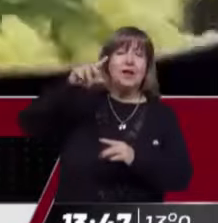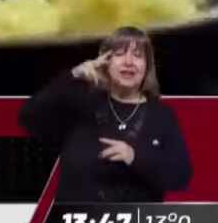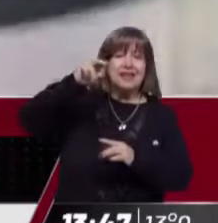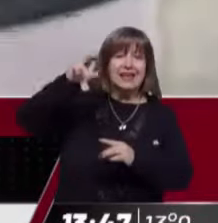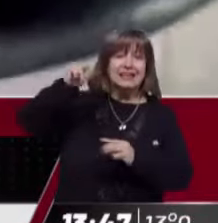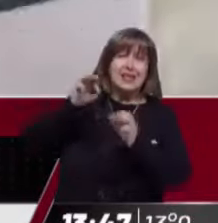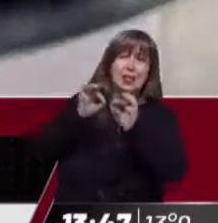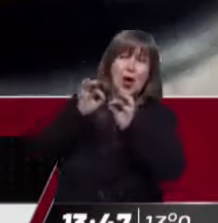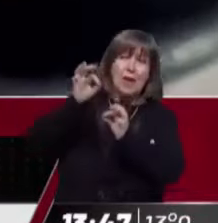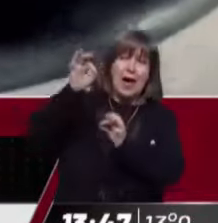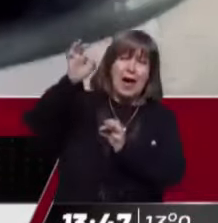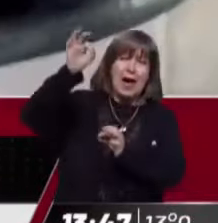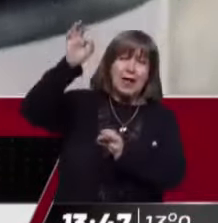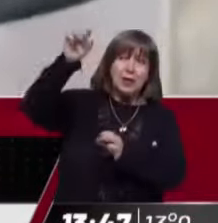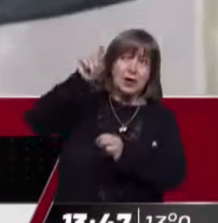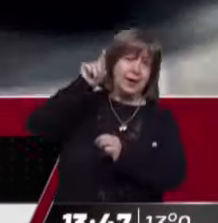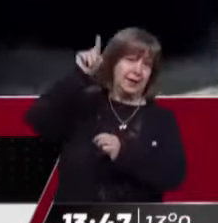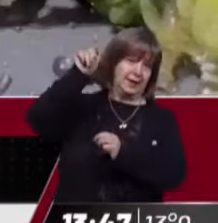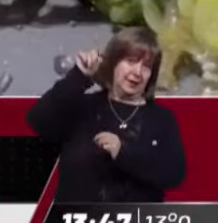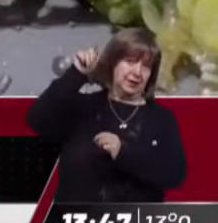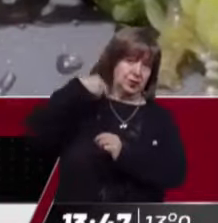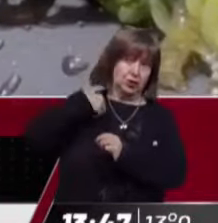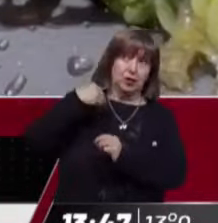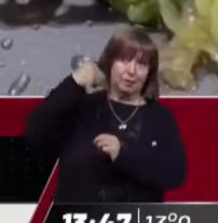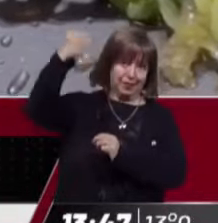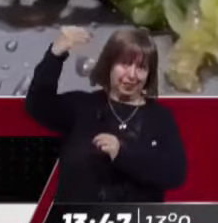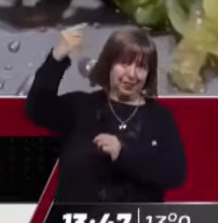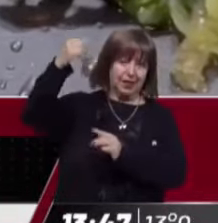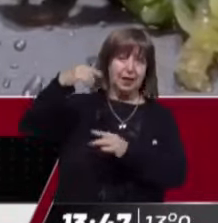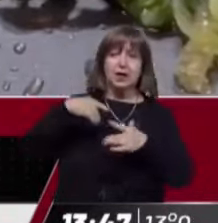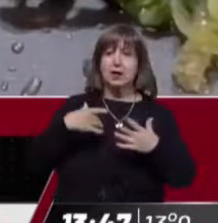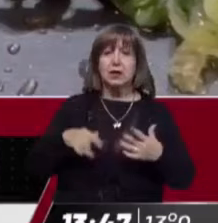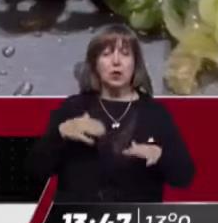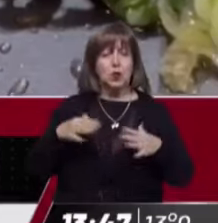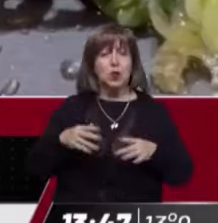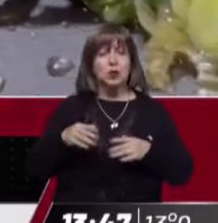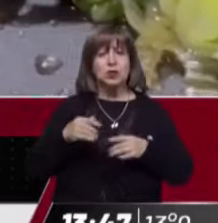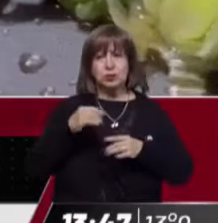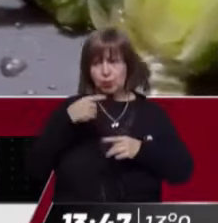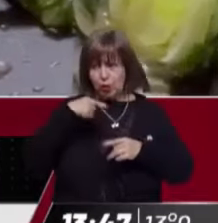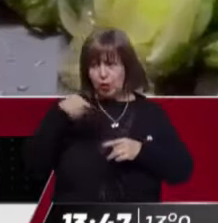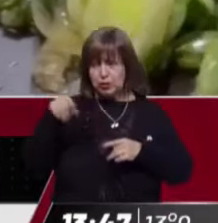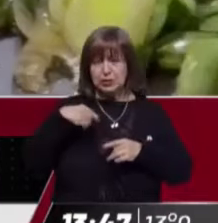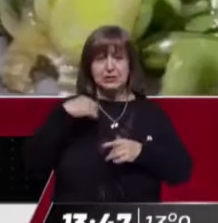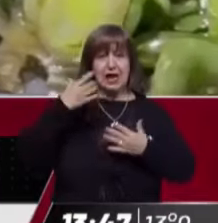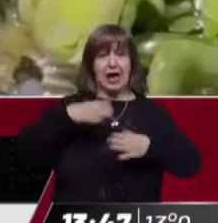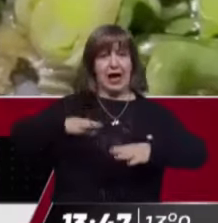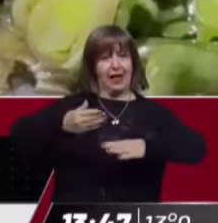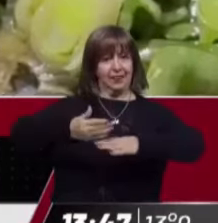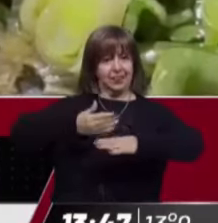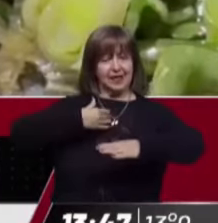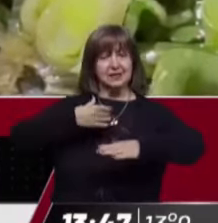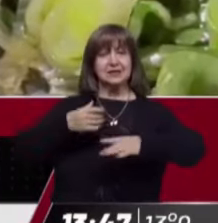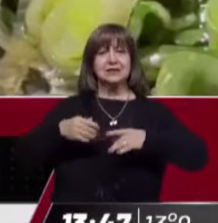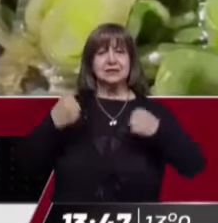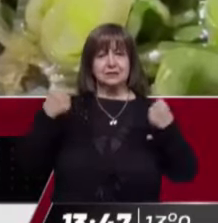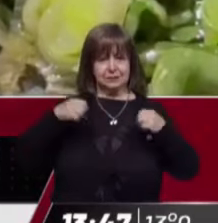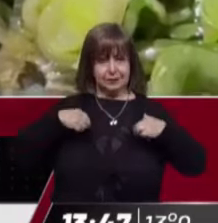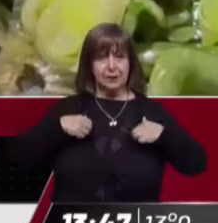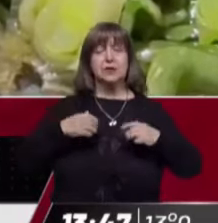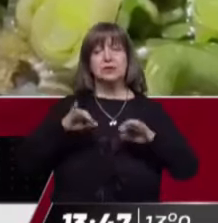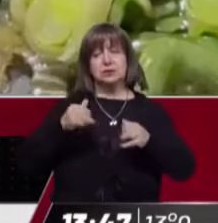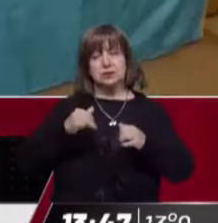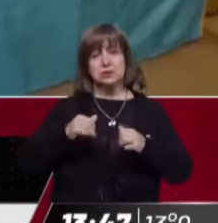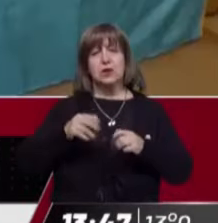5.300. Ahora tenés que hacer toda una aclimatación, me imagino. Y son como 8 días más o menos caminando, o sea que vas subiendo, entonces creo que ahí